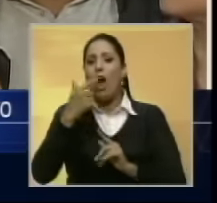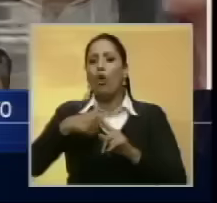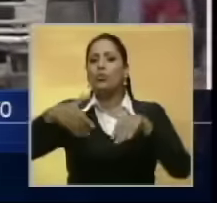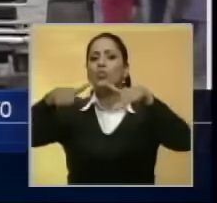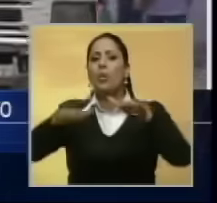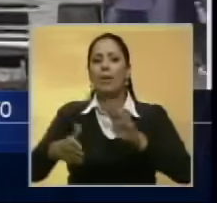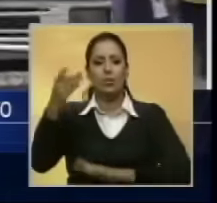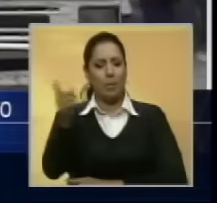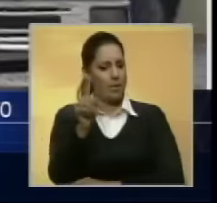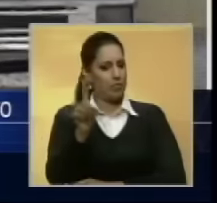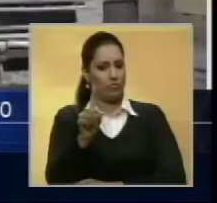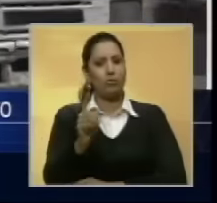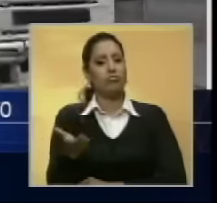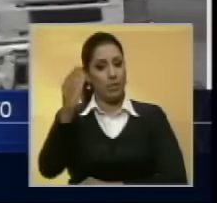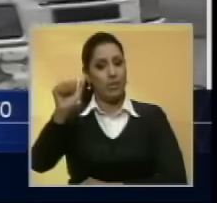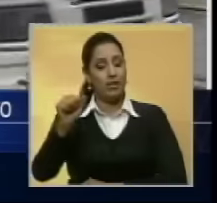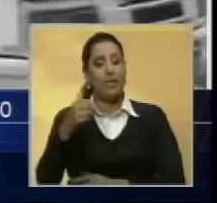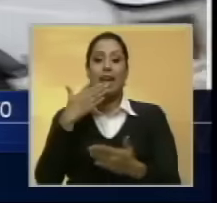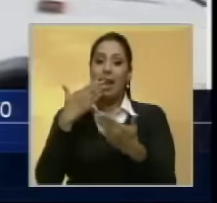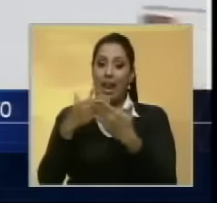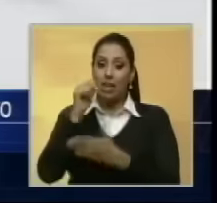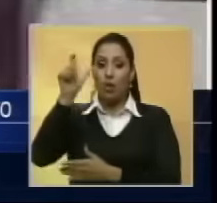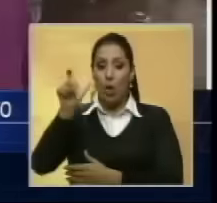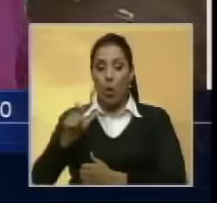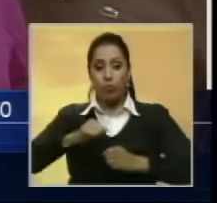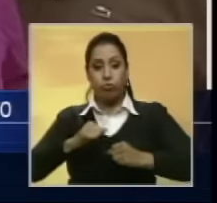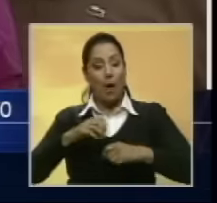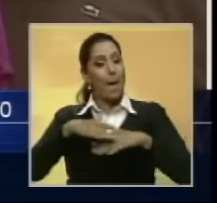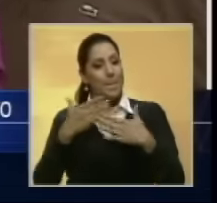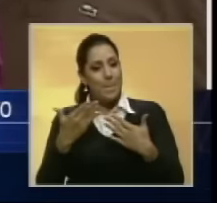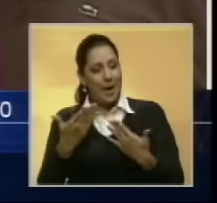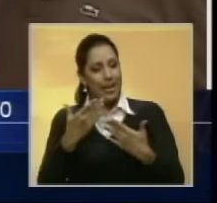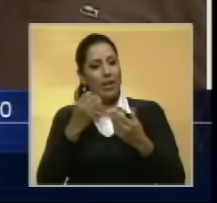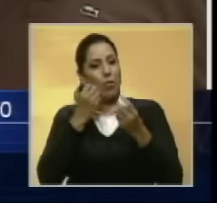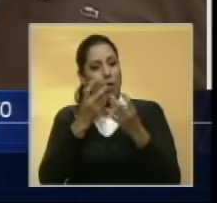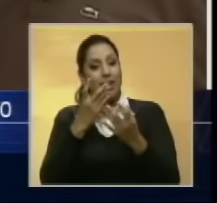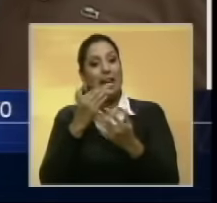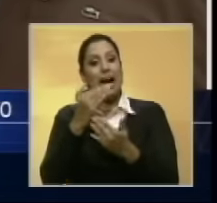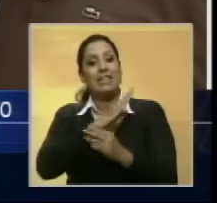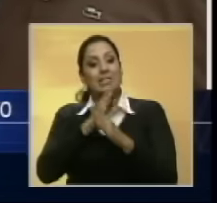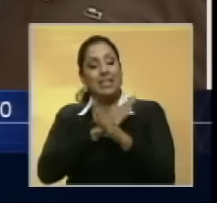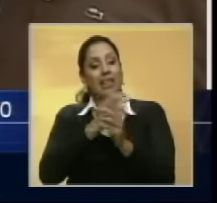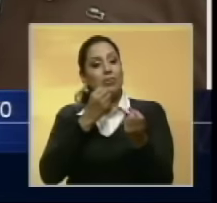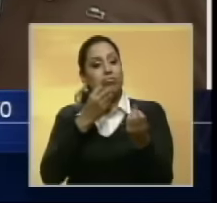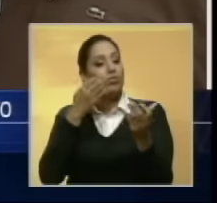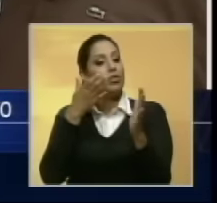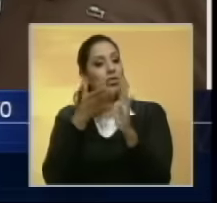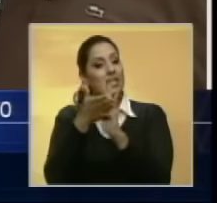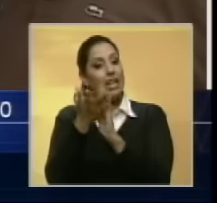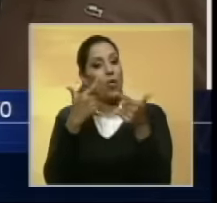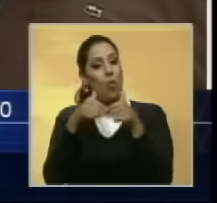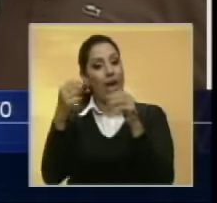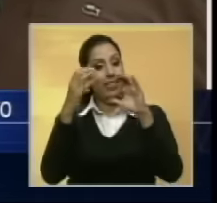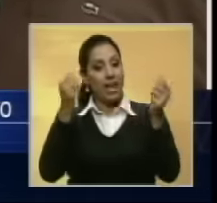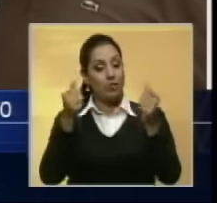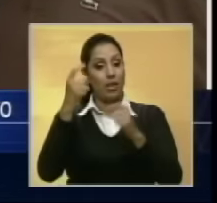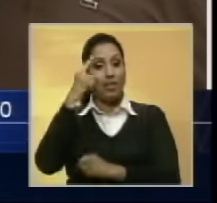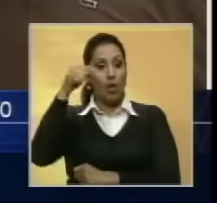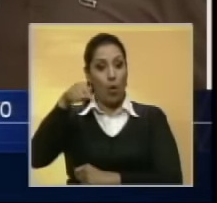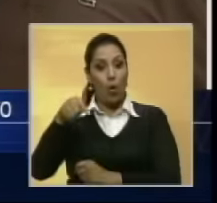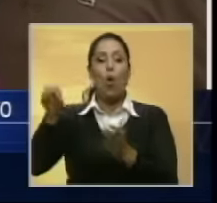suspensión del pasaje. Bien, le damos las gracias al señor Pedro Jiménez, parte entonces de lo que ha sido este pronunciamiento que ha hecho el sector transporte el día de